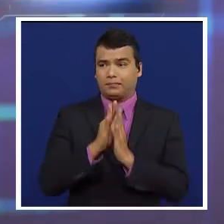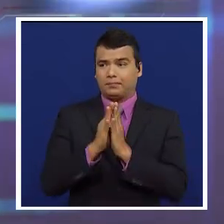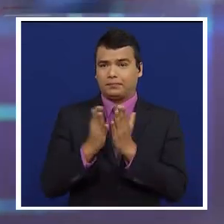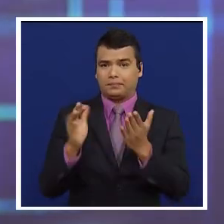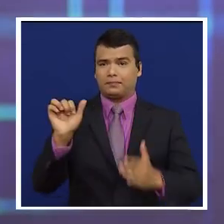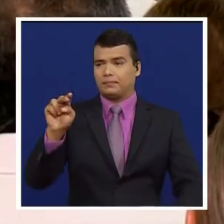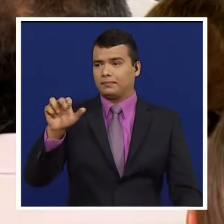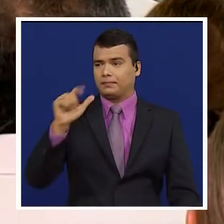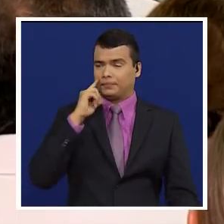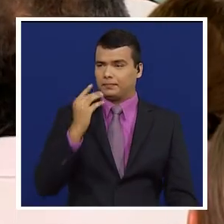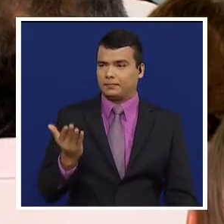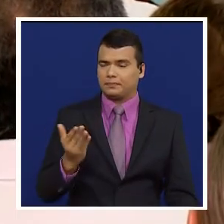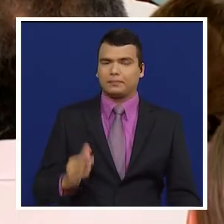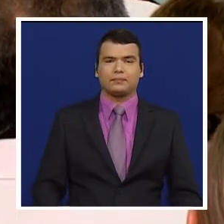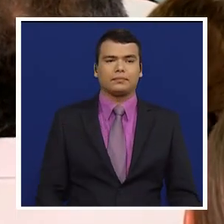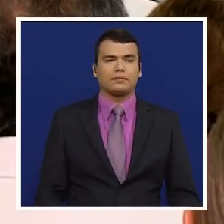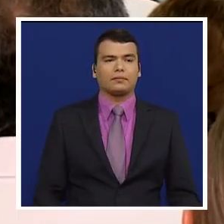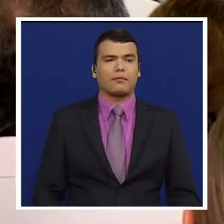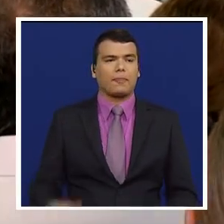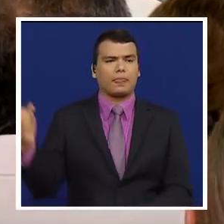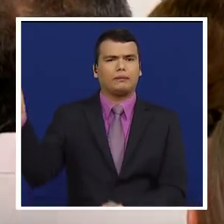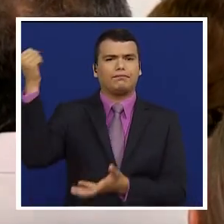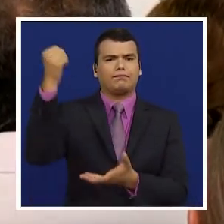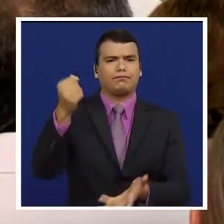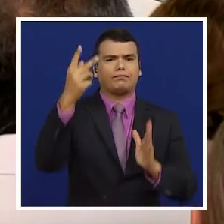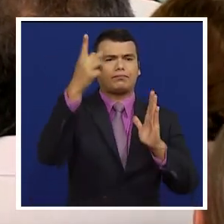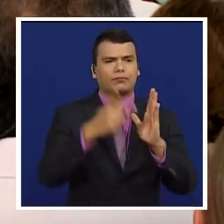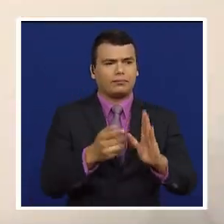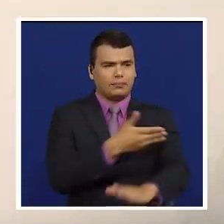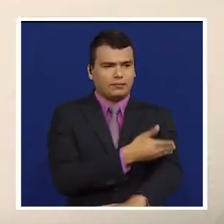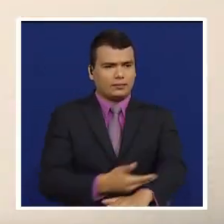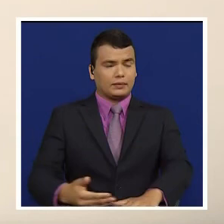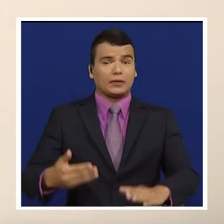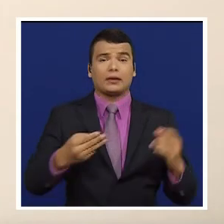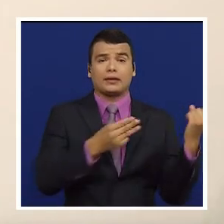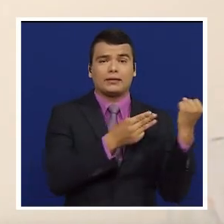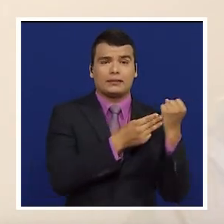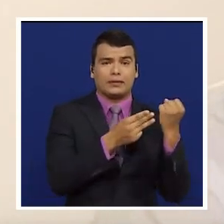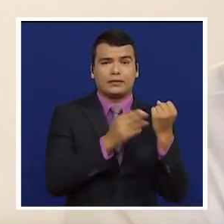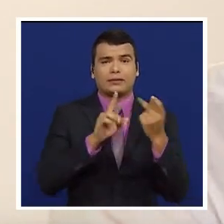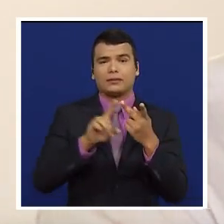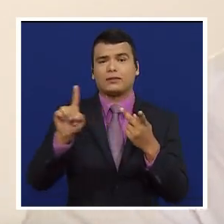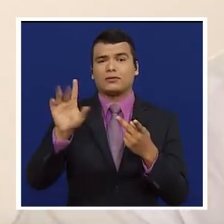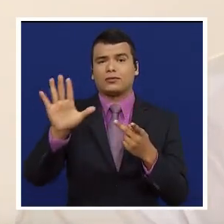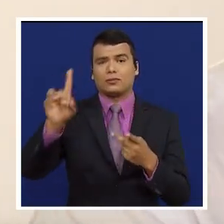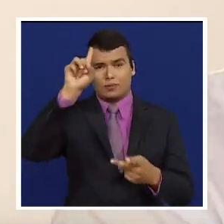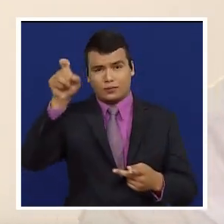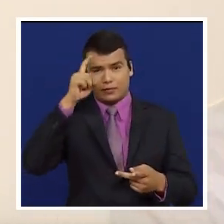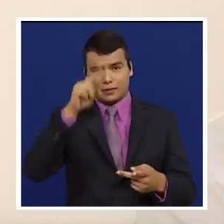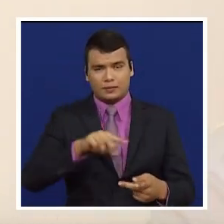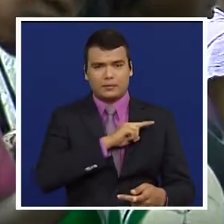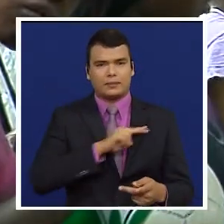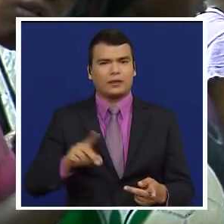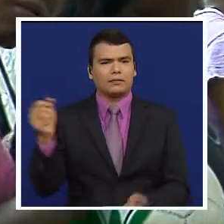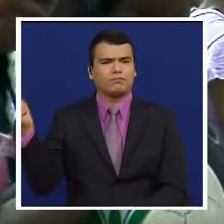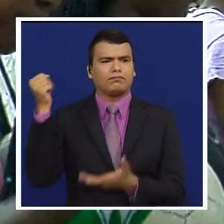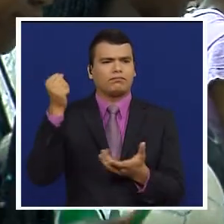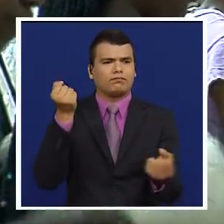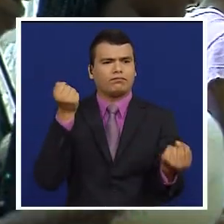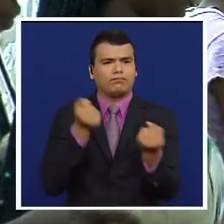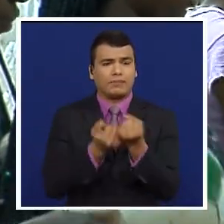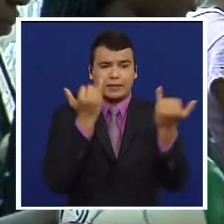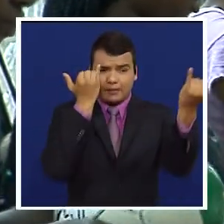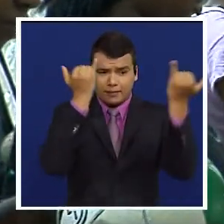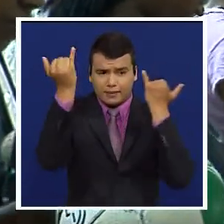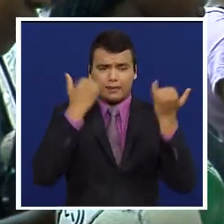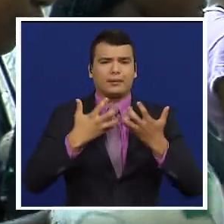informe. Con una bolsa de 2.000 millones de pesos, el SENA y la Gobernación del Valle otorgarán capital semilla para apoyar iniciativas